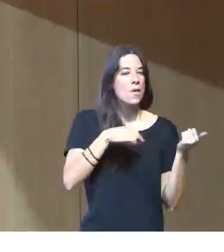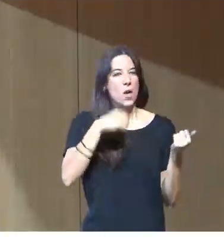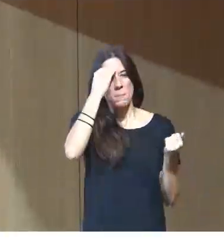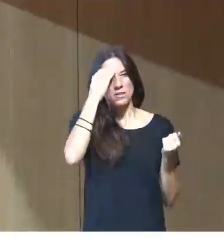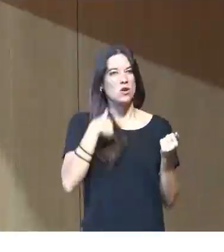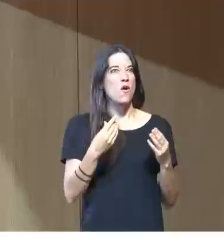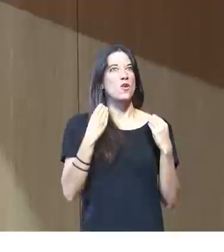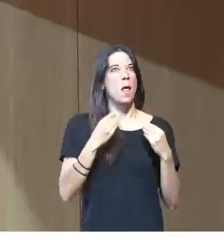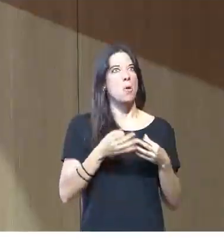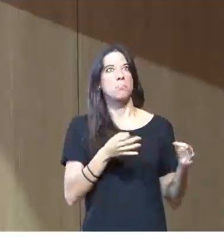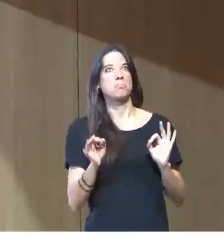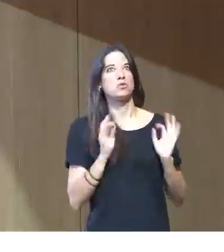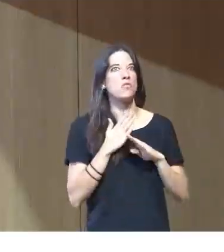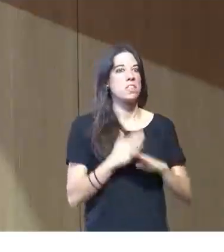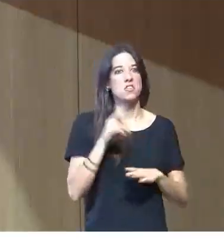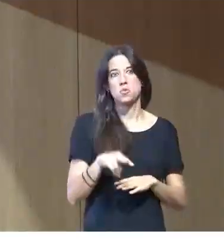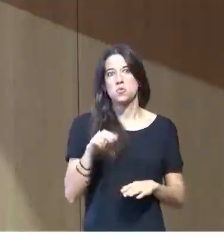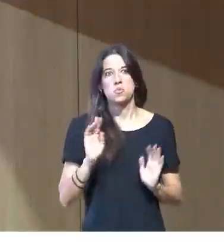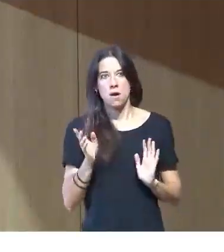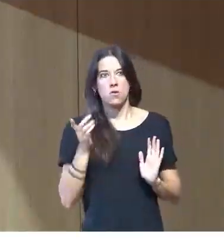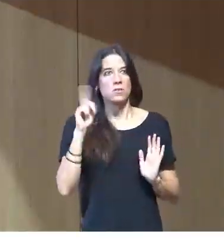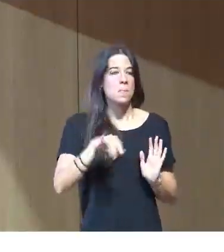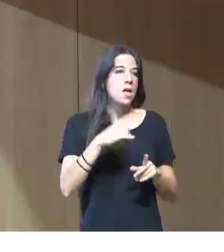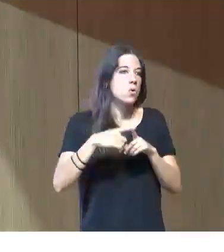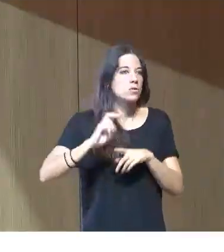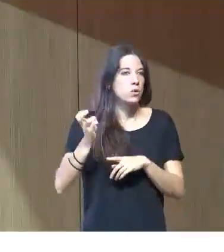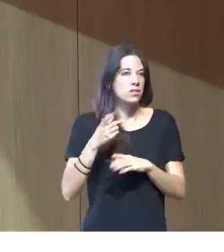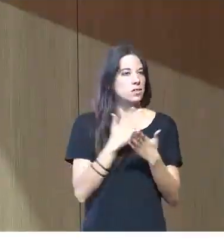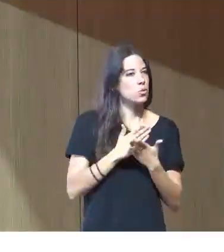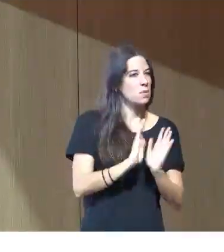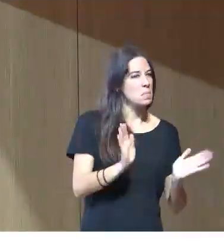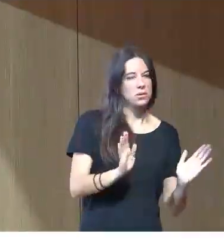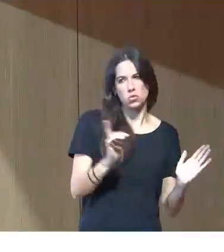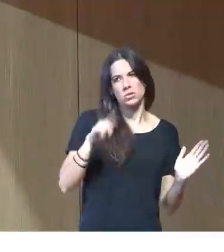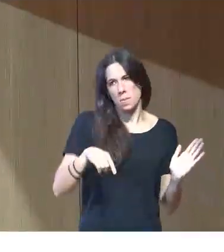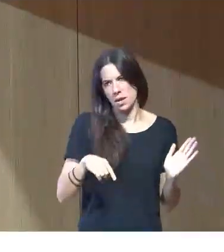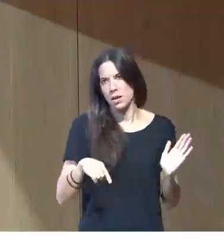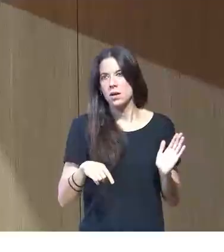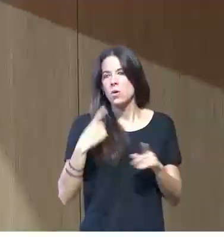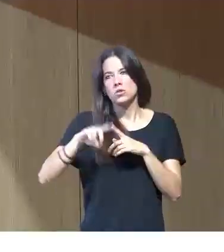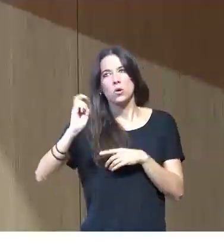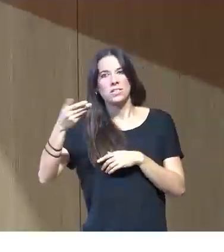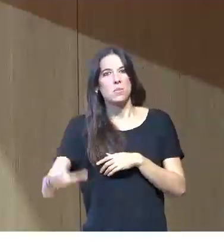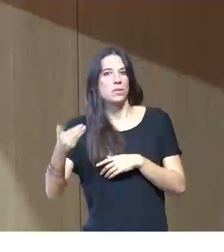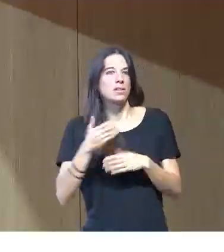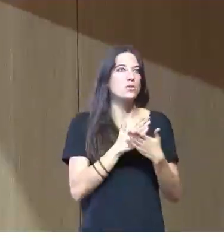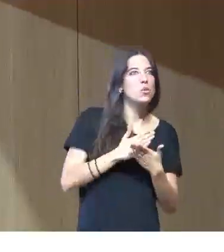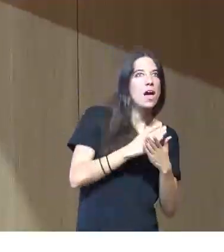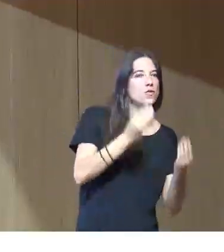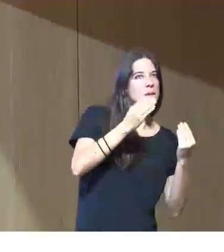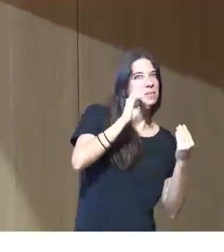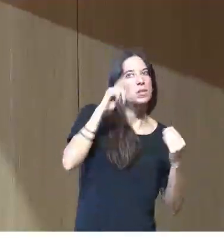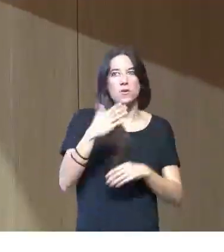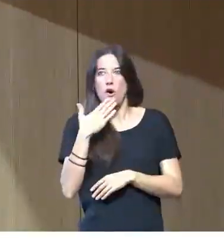no y realmente al final también hay otras cosas más allá de estudiar es importante estudiar y formarse pero también hay cosas relacionadas con el ocio como